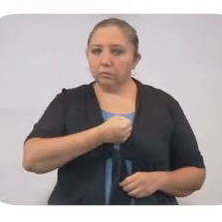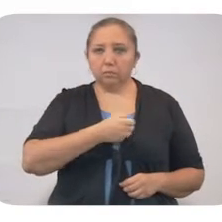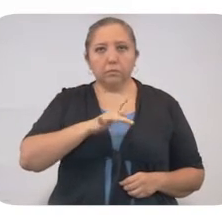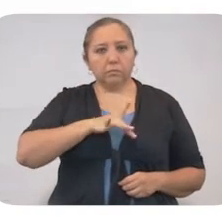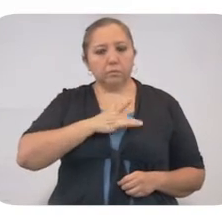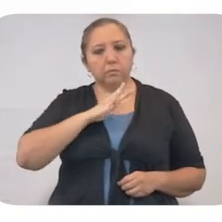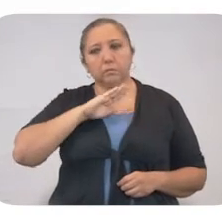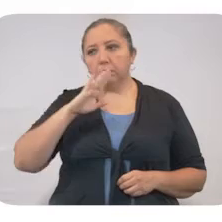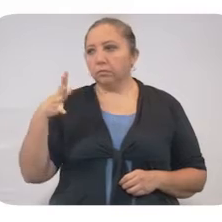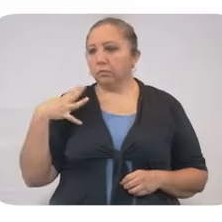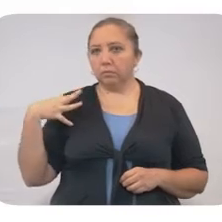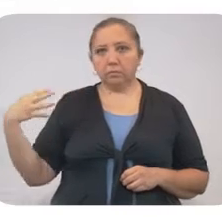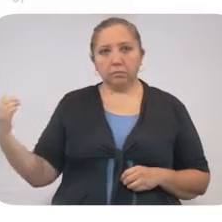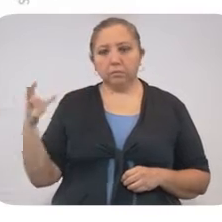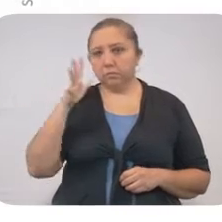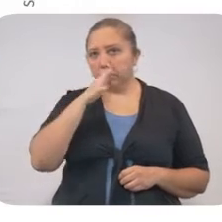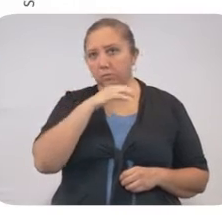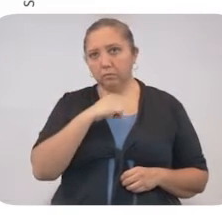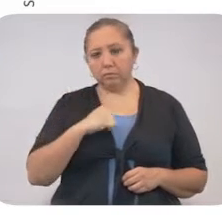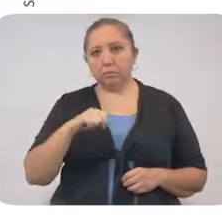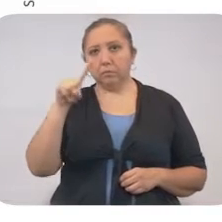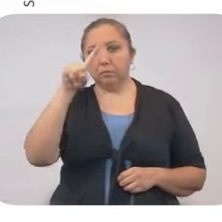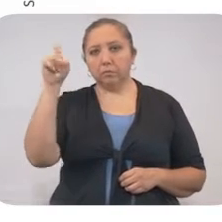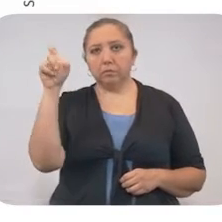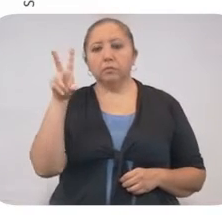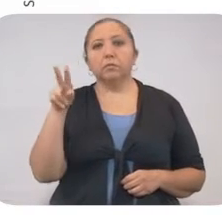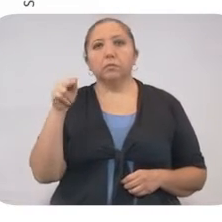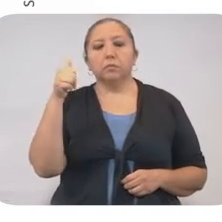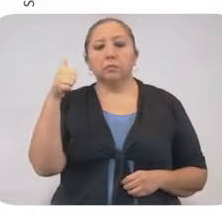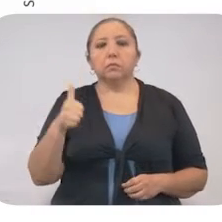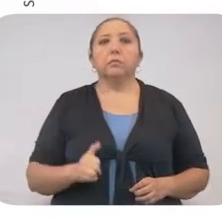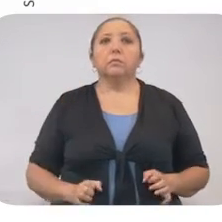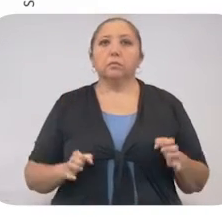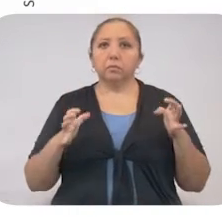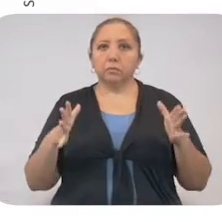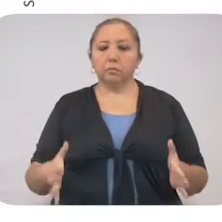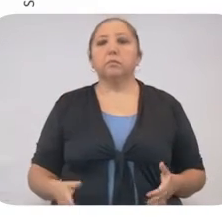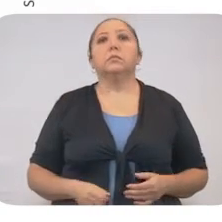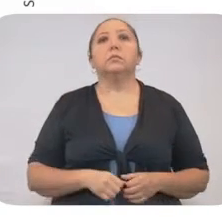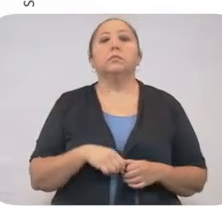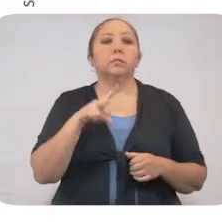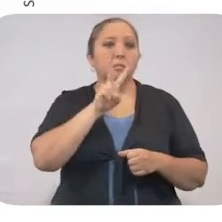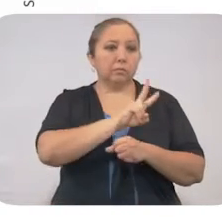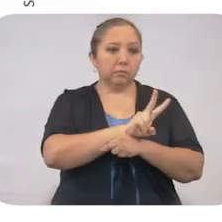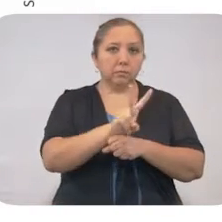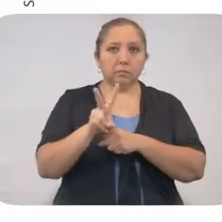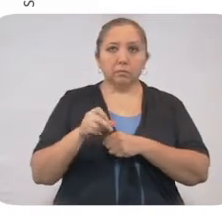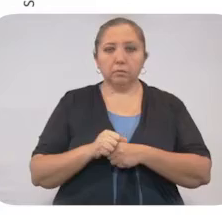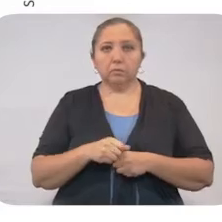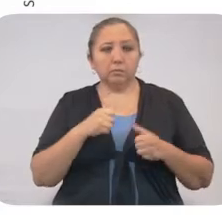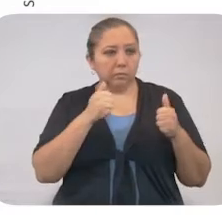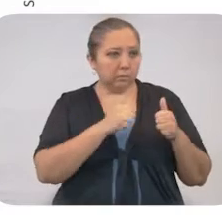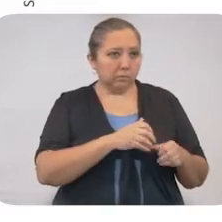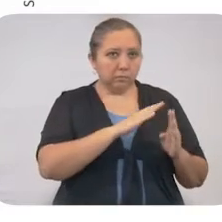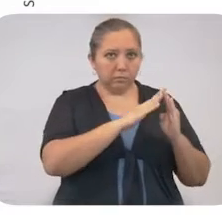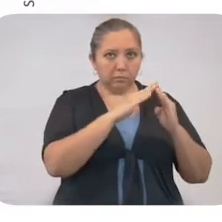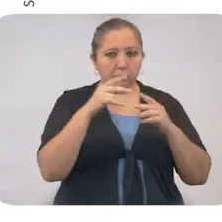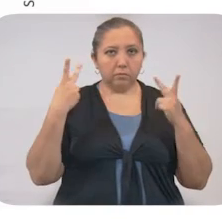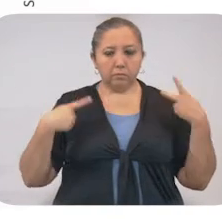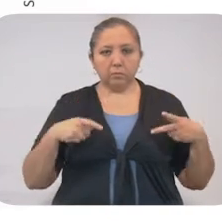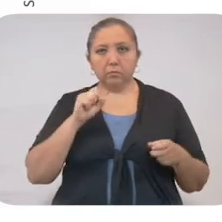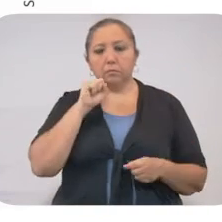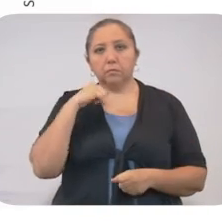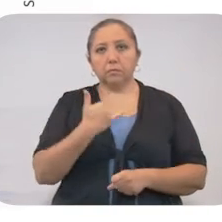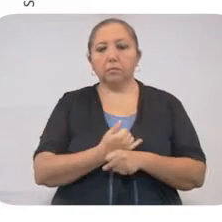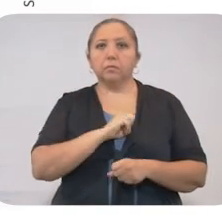presentan síntomas ni pueden contagiar. 186 están estables, aislados y monitorados constantemente por personal médico